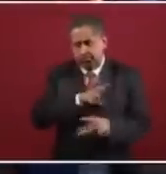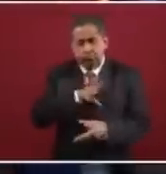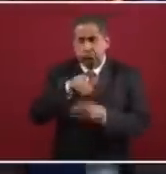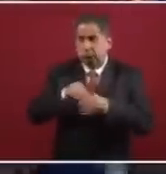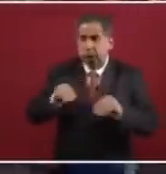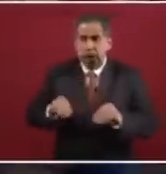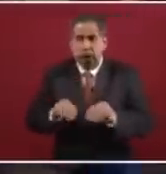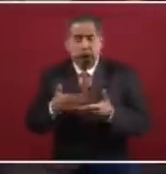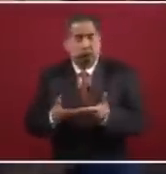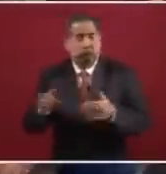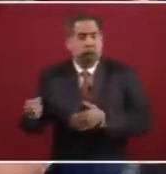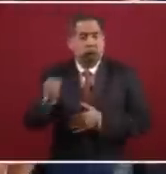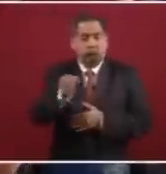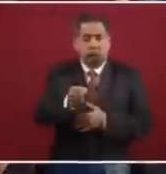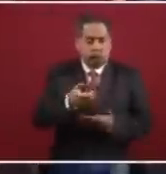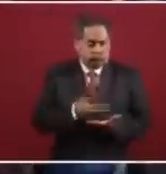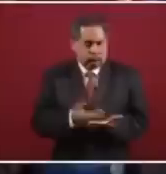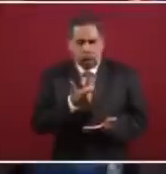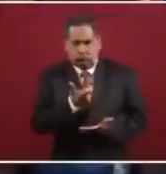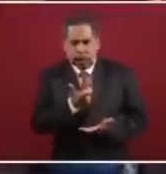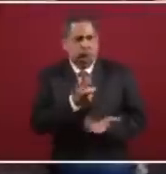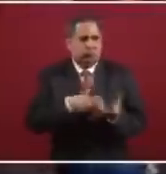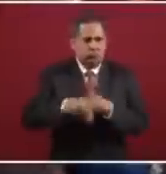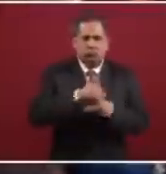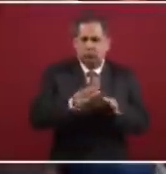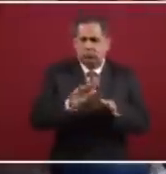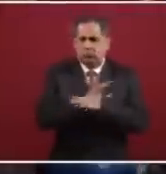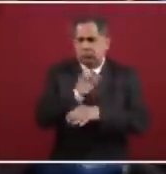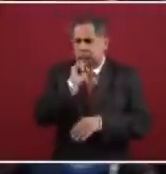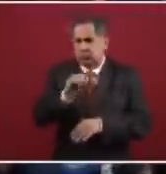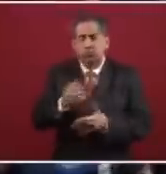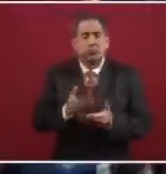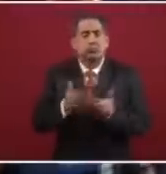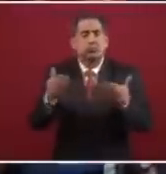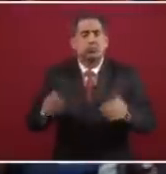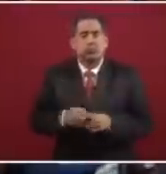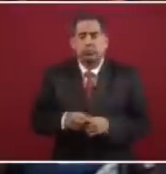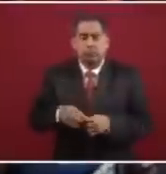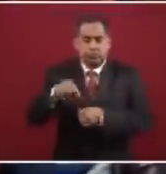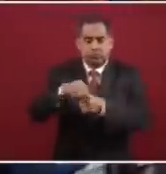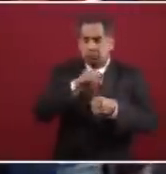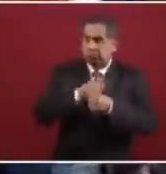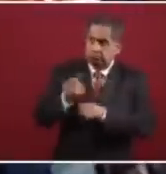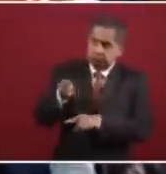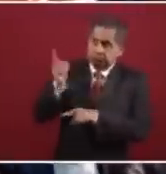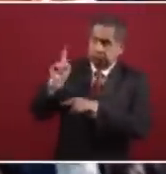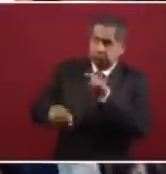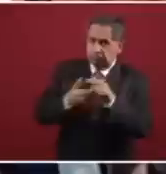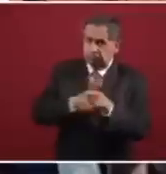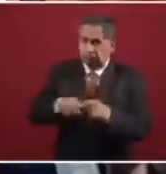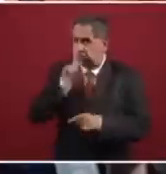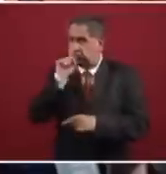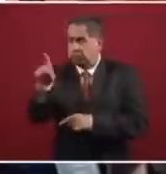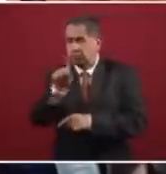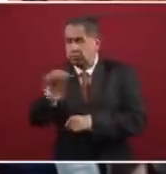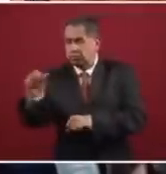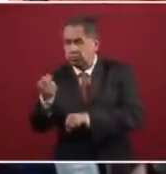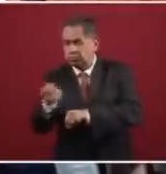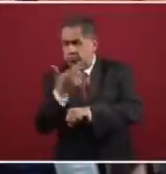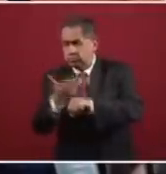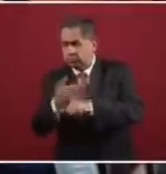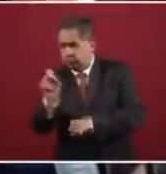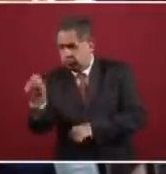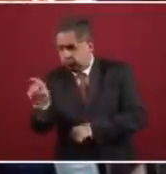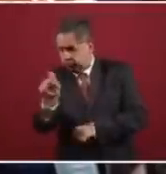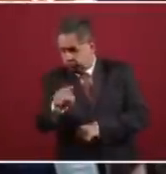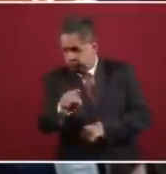movimiento. Sin embargo, en lo económico queremos cambios. Ahora, la revocación de mandato debiera aplicar también a los secretarios. Porque